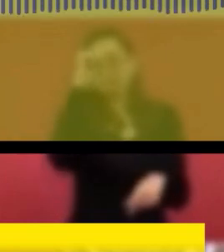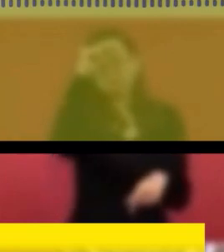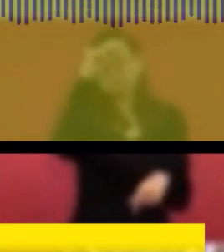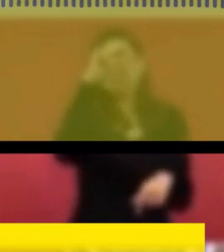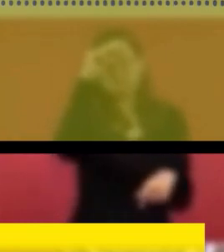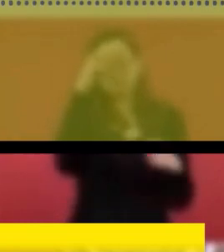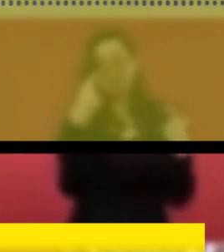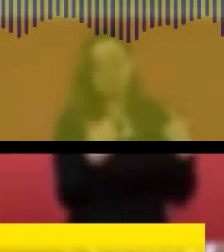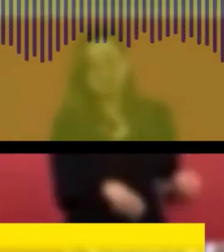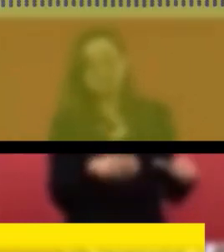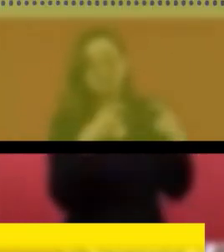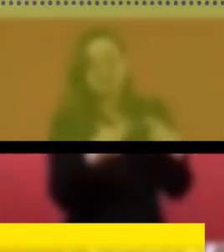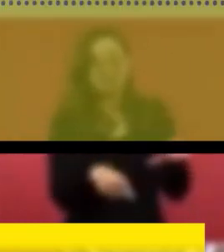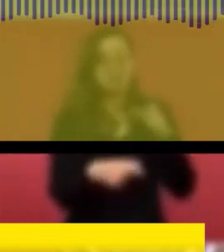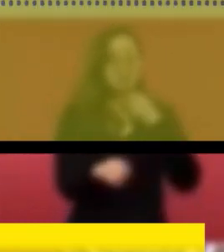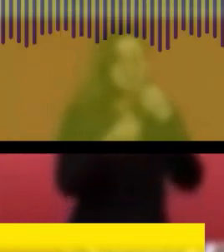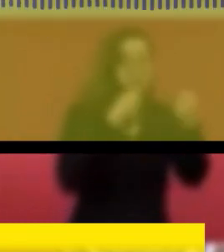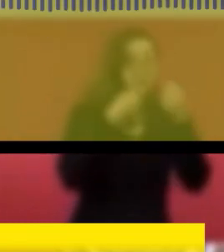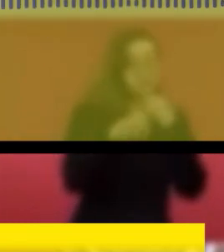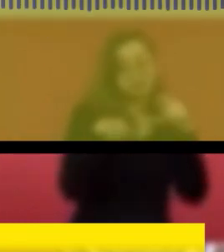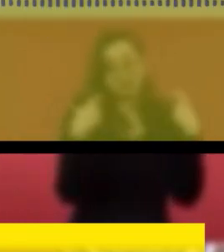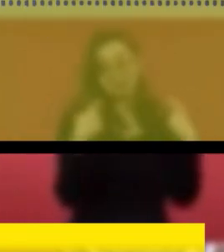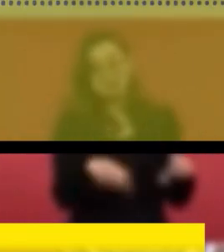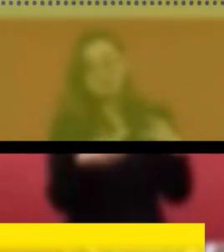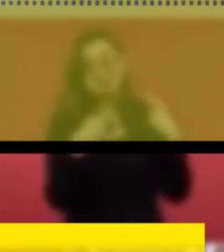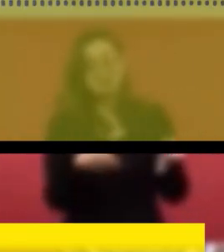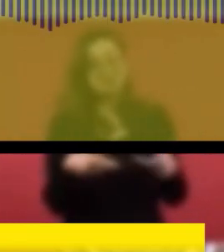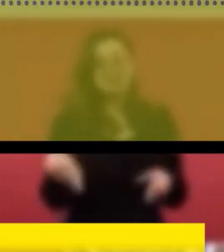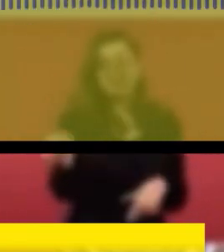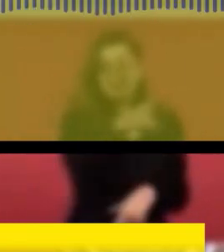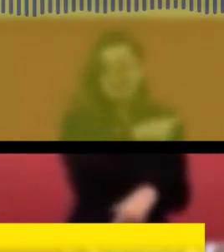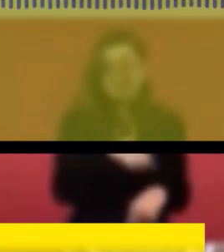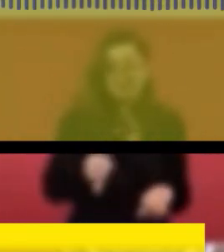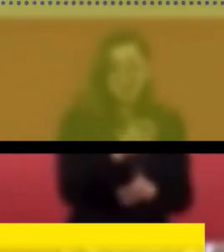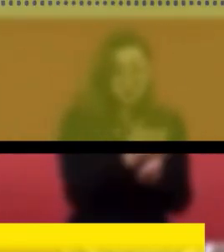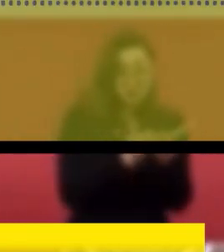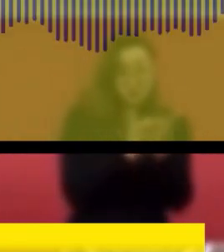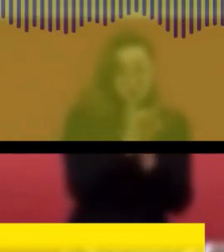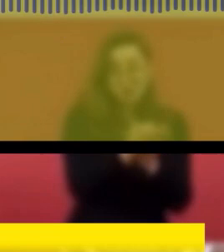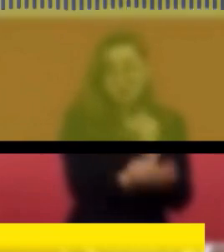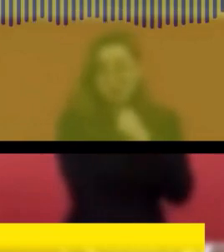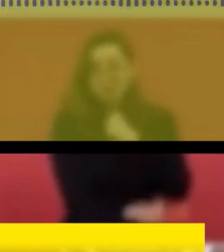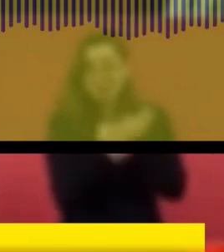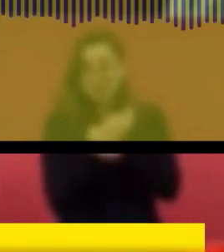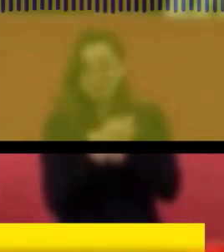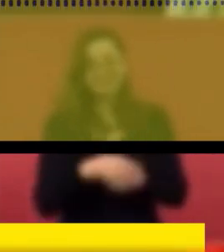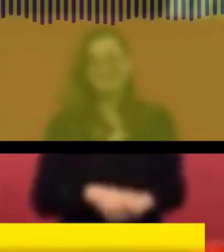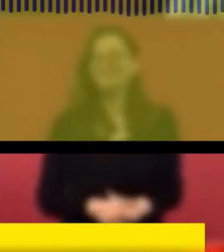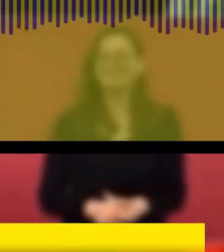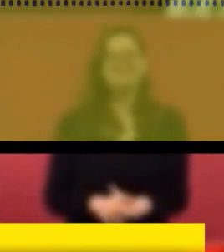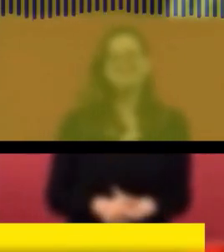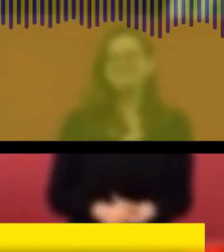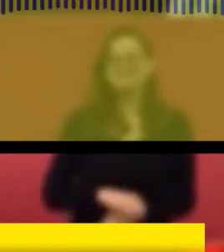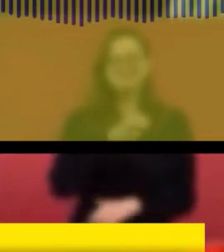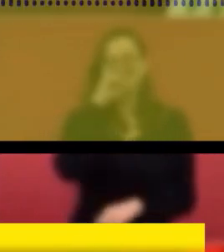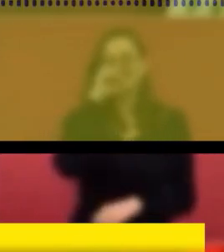un folleto para ayudar a familias a comprar alimentos. Esto ya vamos a quizá un sistema